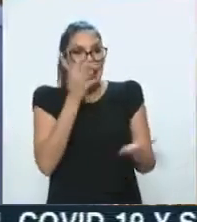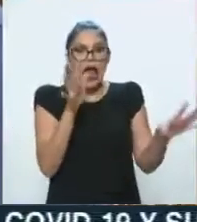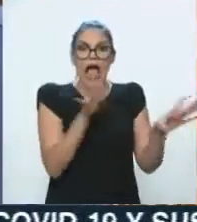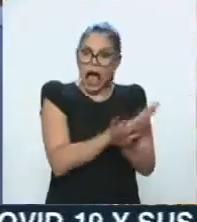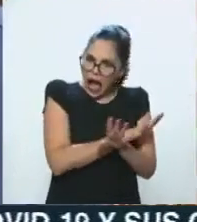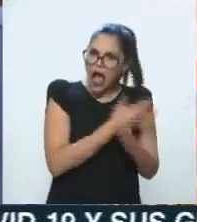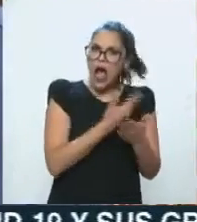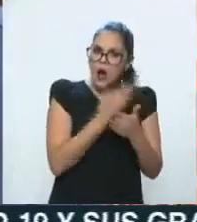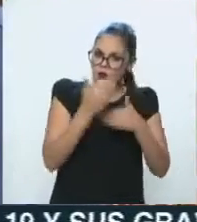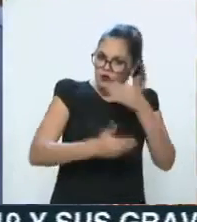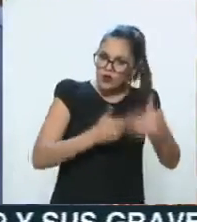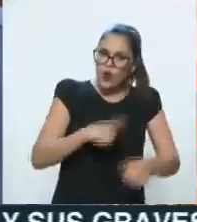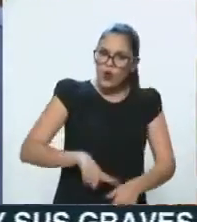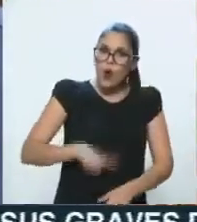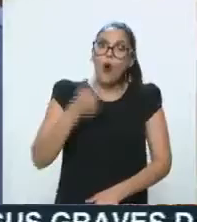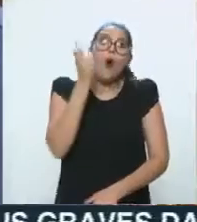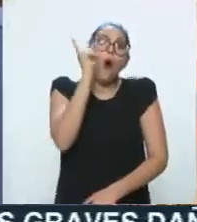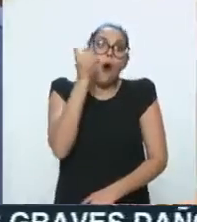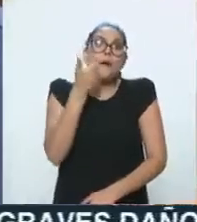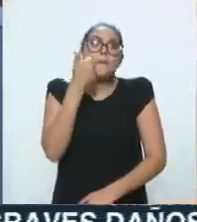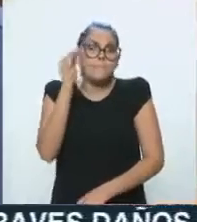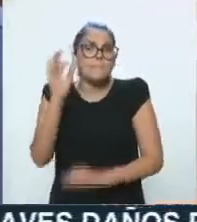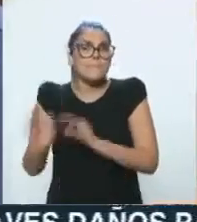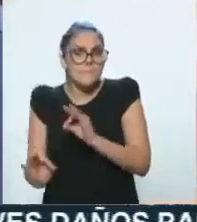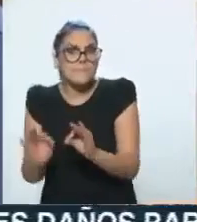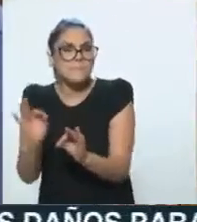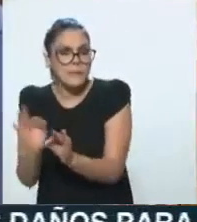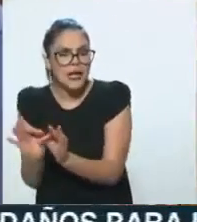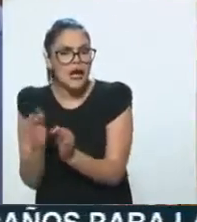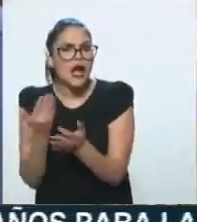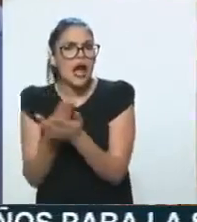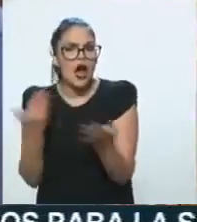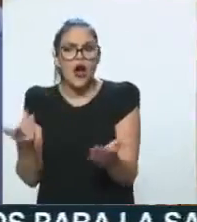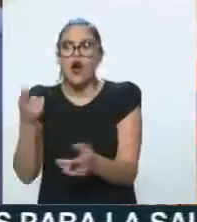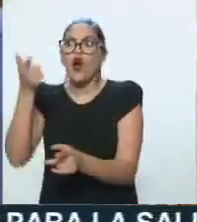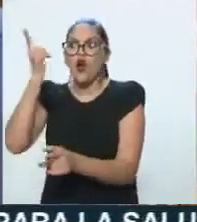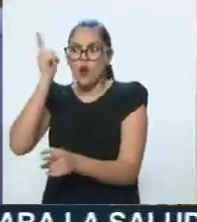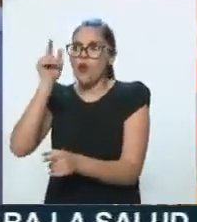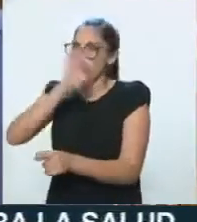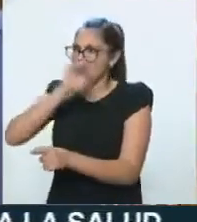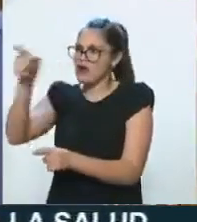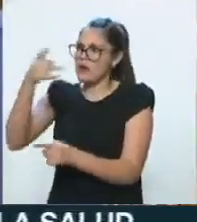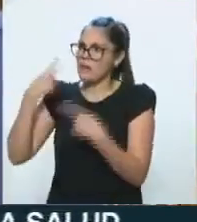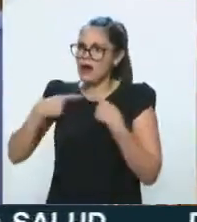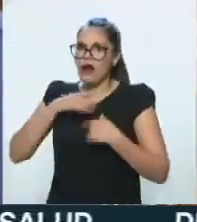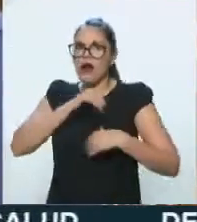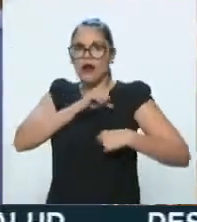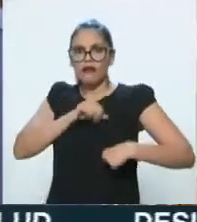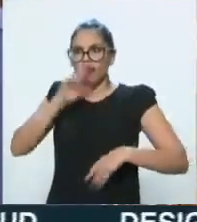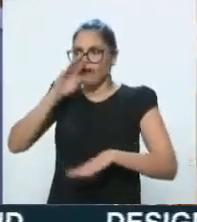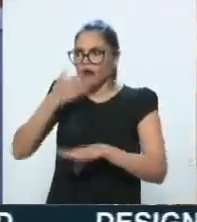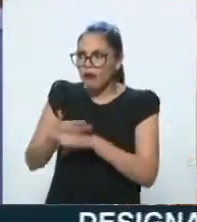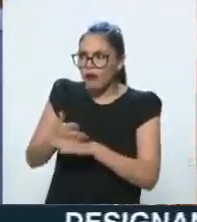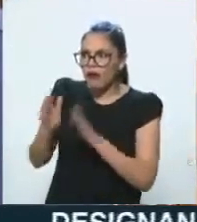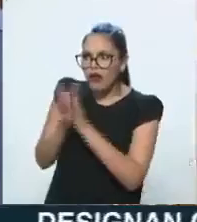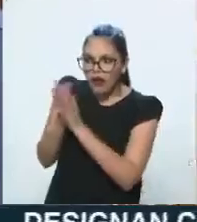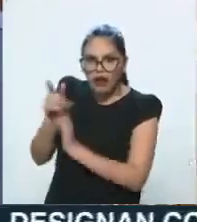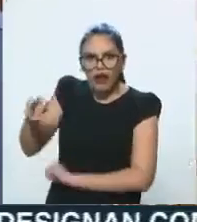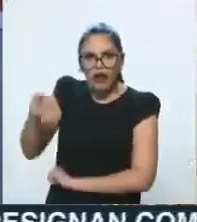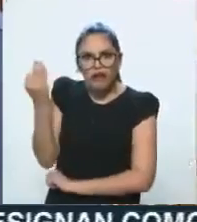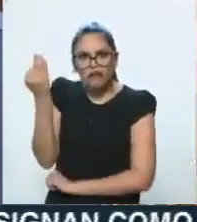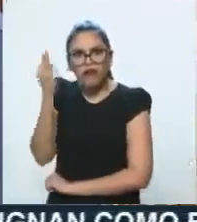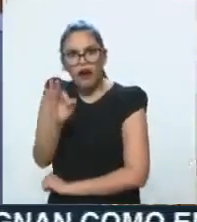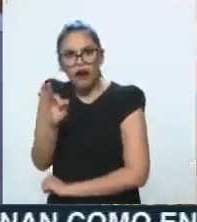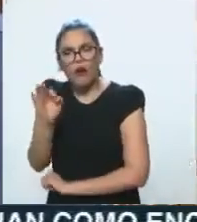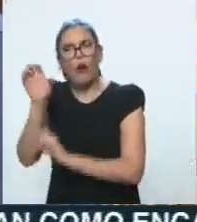proceso donde se atrape digamos a los principales responsables de estos fraudes